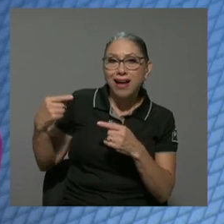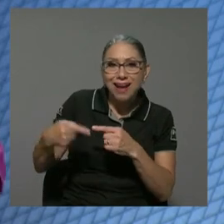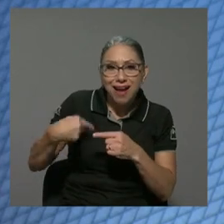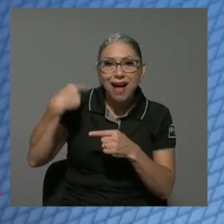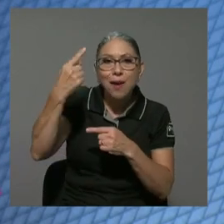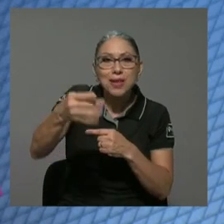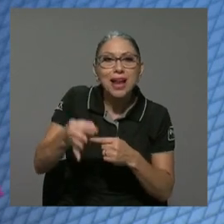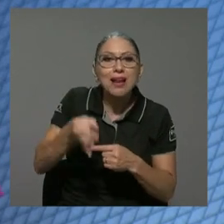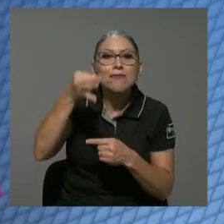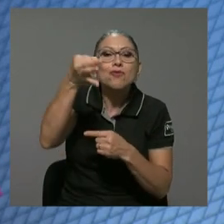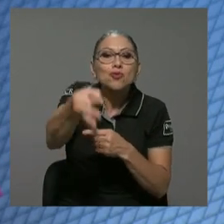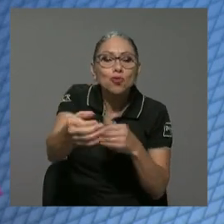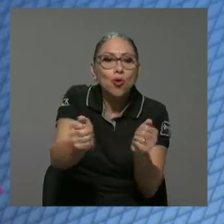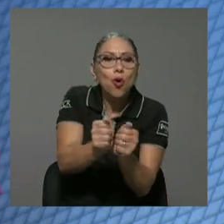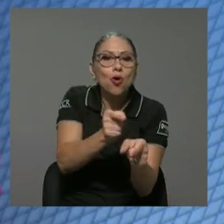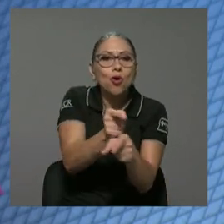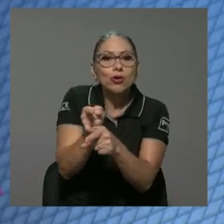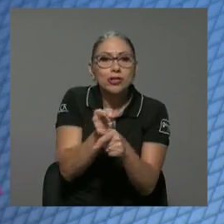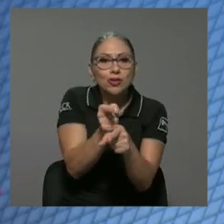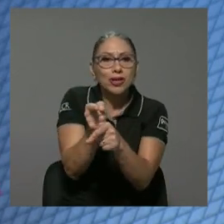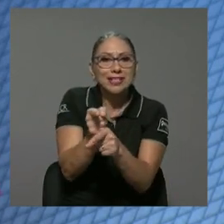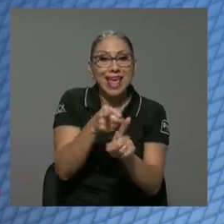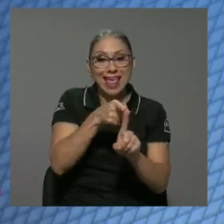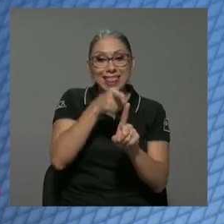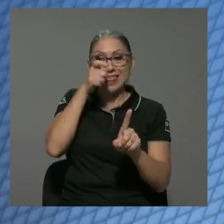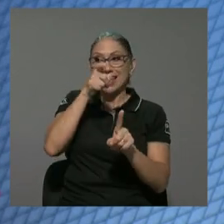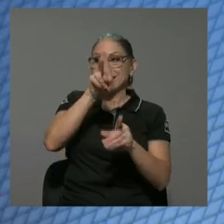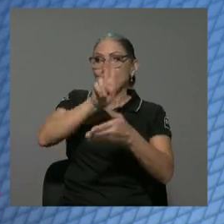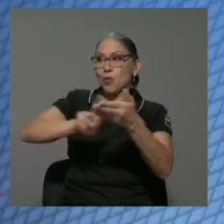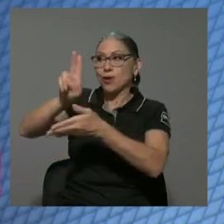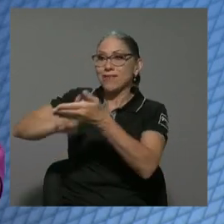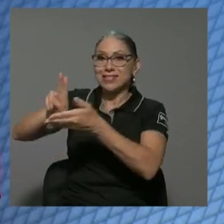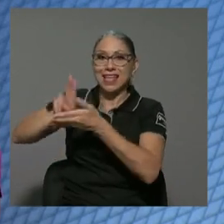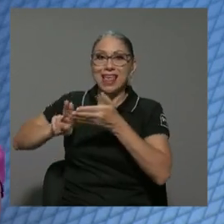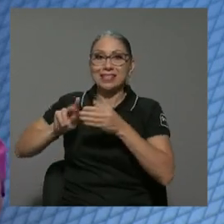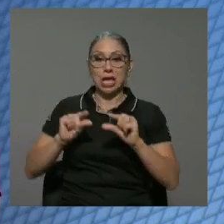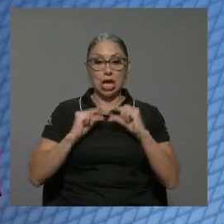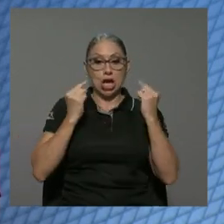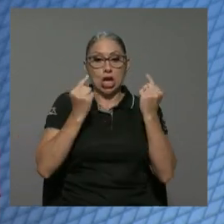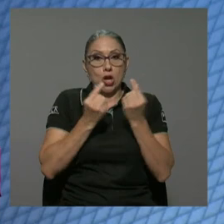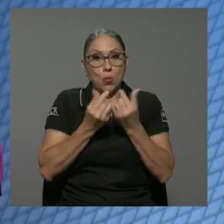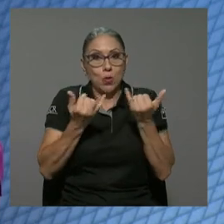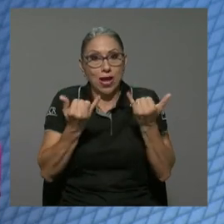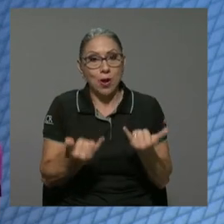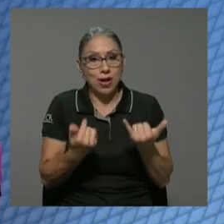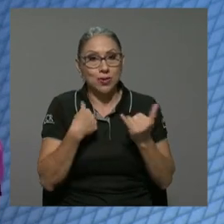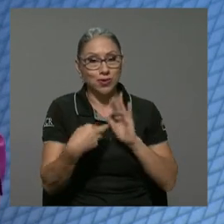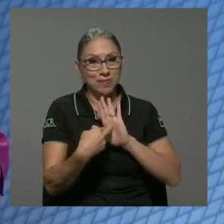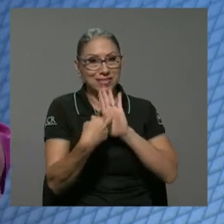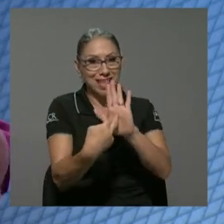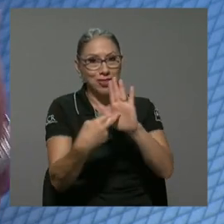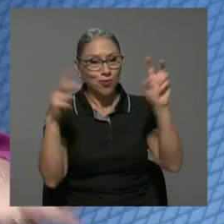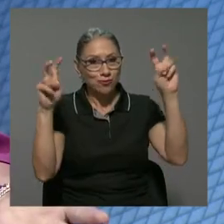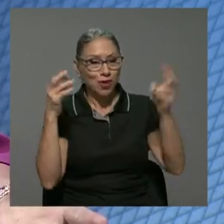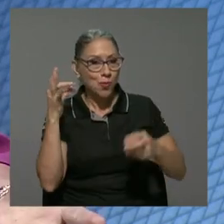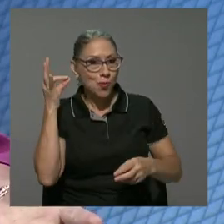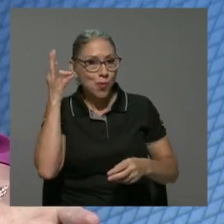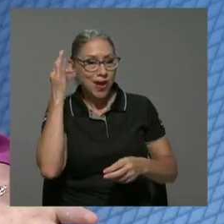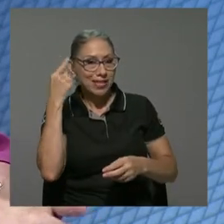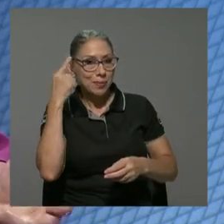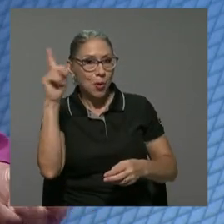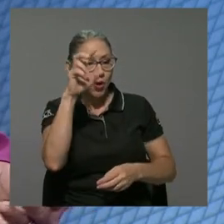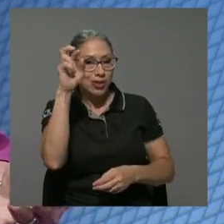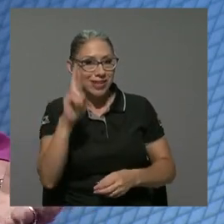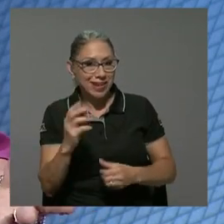hacer. Desde las universidades y, por ejemplo, desde el colectivo que yo represento en este momento de Mujeres por Costa Rica, hemos ofrecido